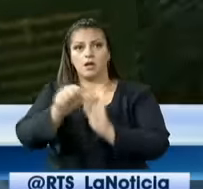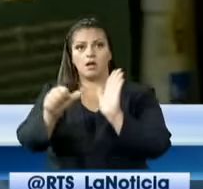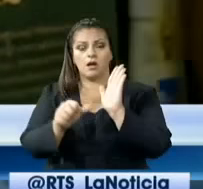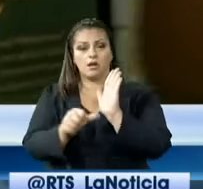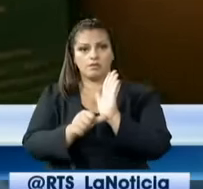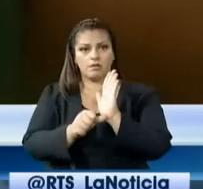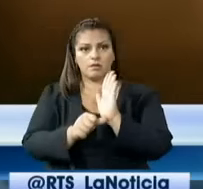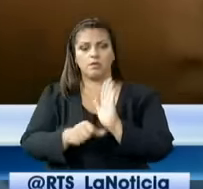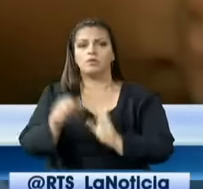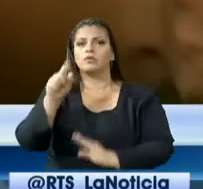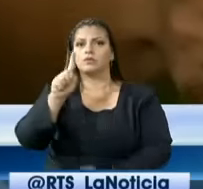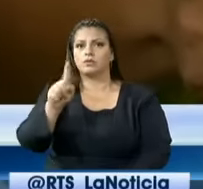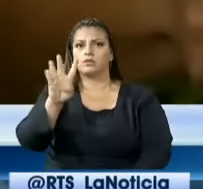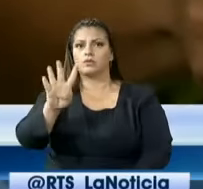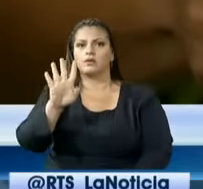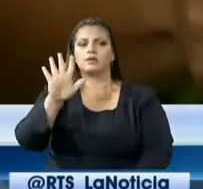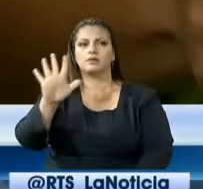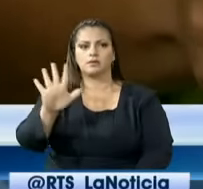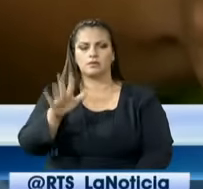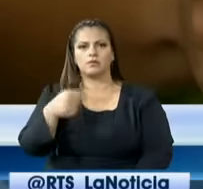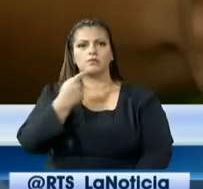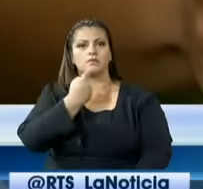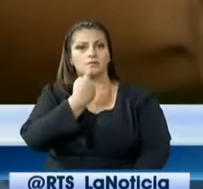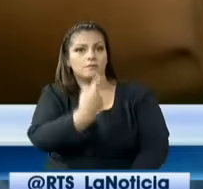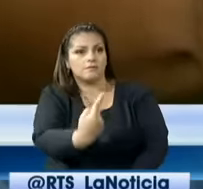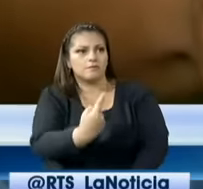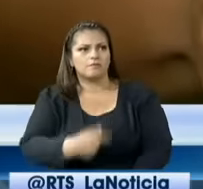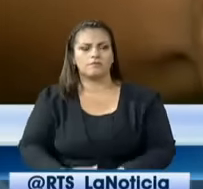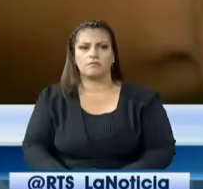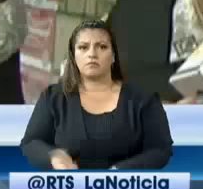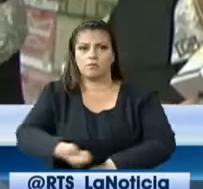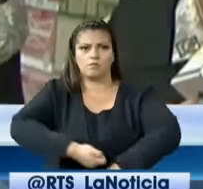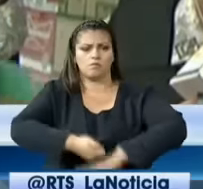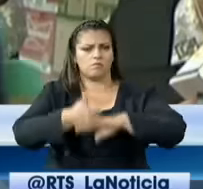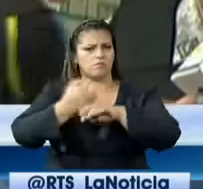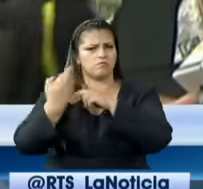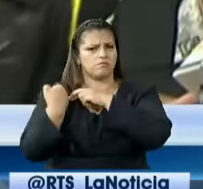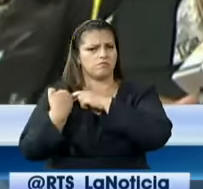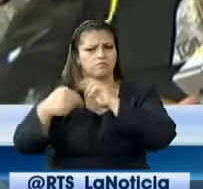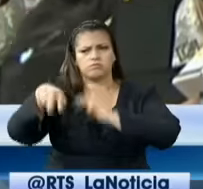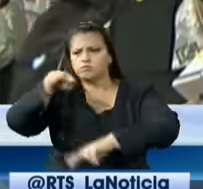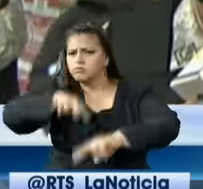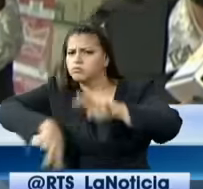Código Orgánico de Producción, Comercio e Inversiones, tiene la potestad de realizar este tipo de controles